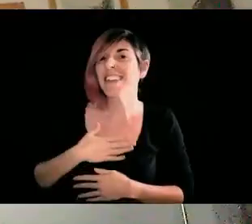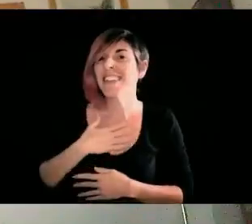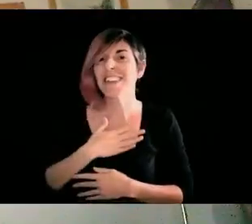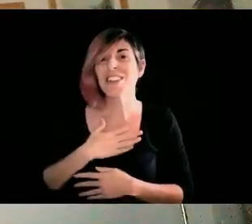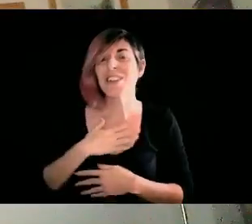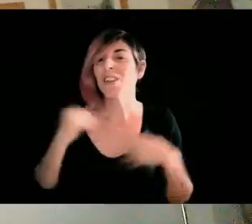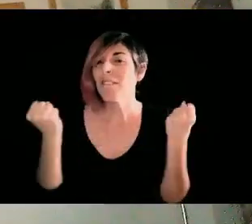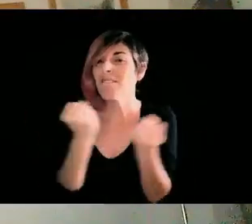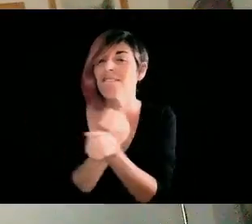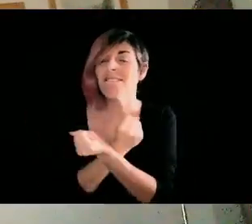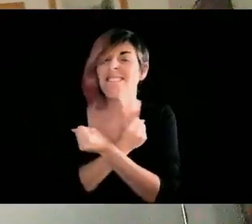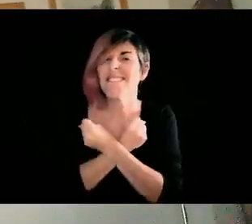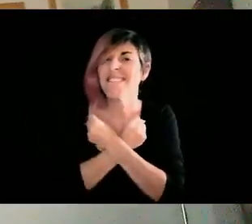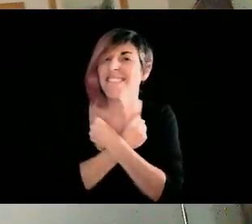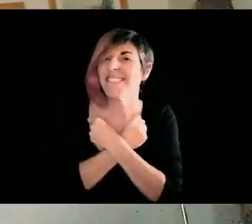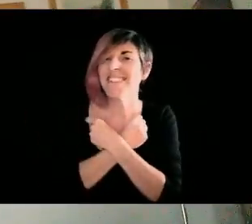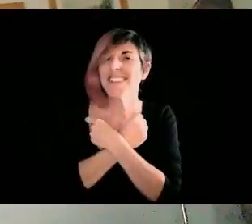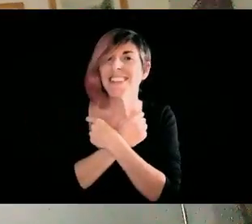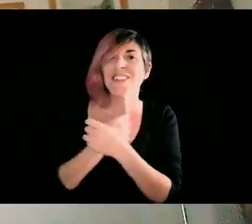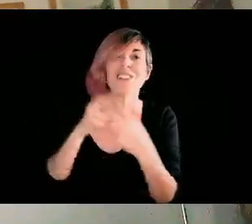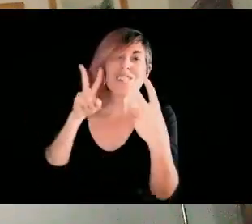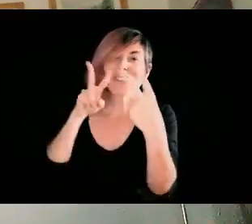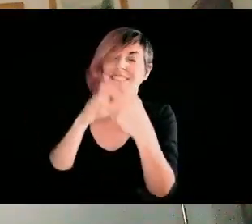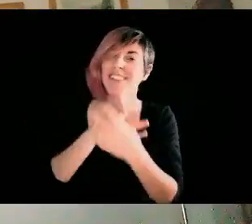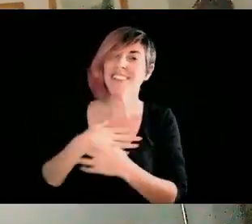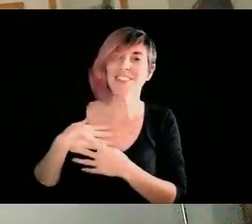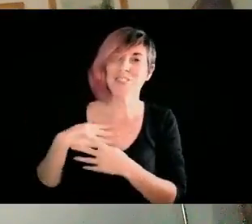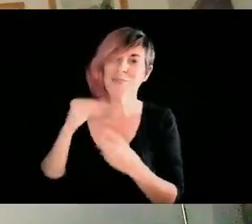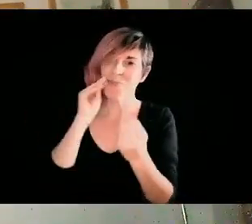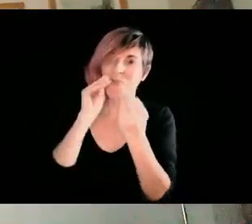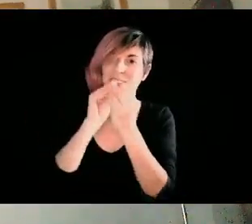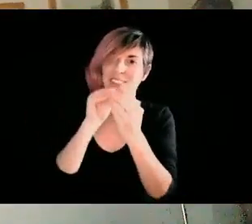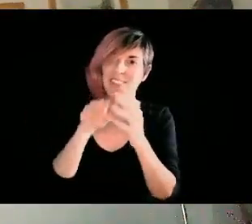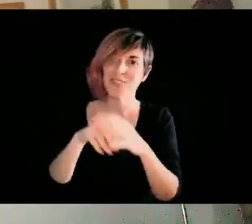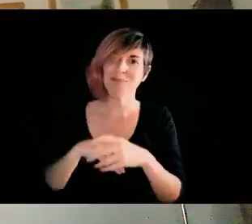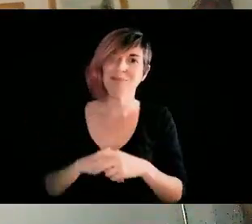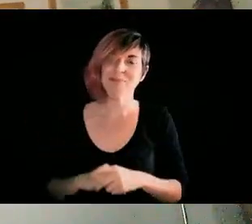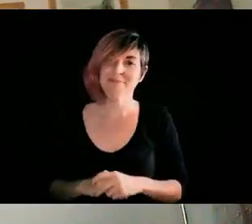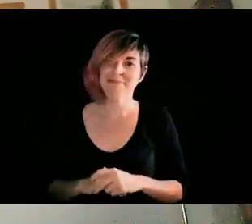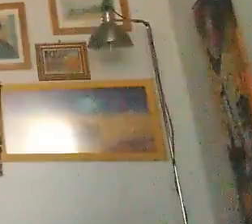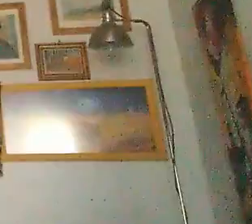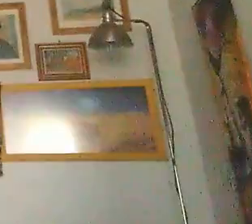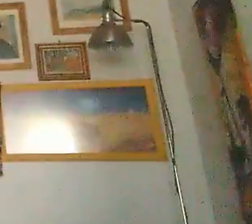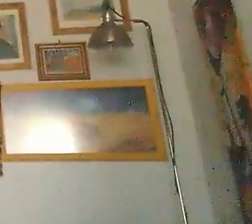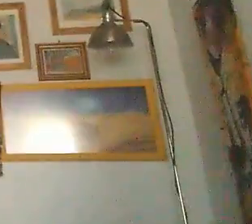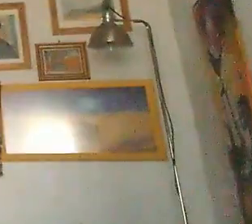compartir esto con vosotros. Un abrazo muy fuerte, espero veros pronto y un beso.